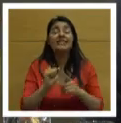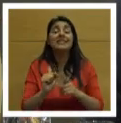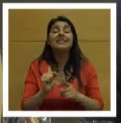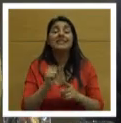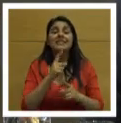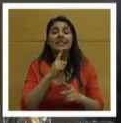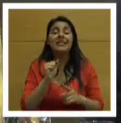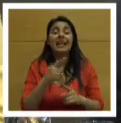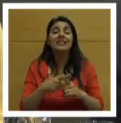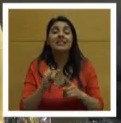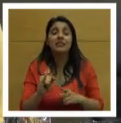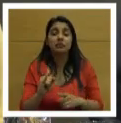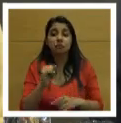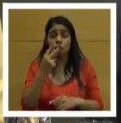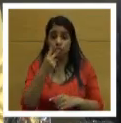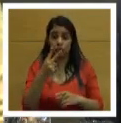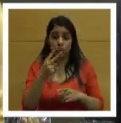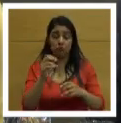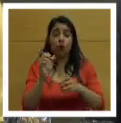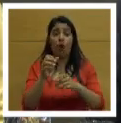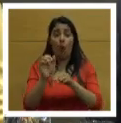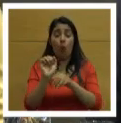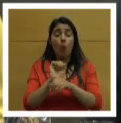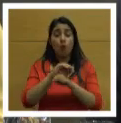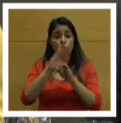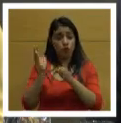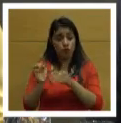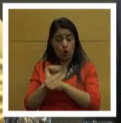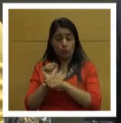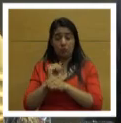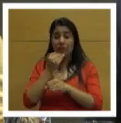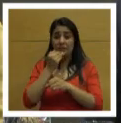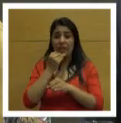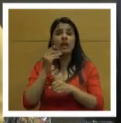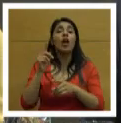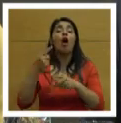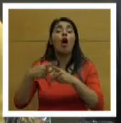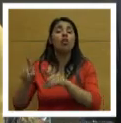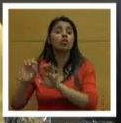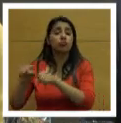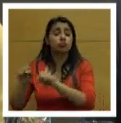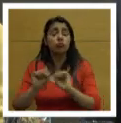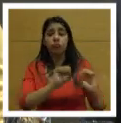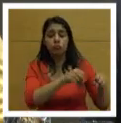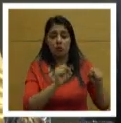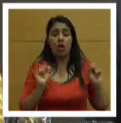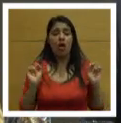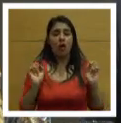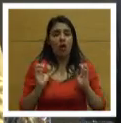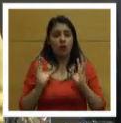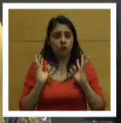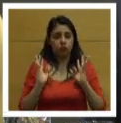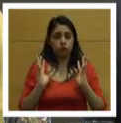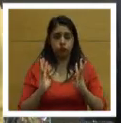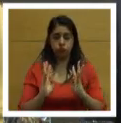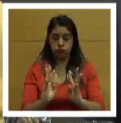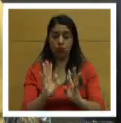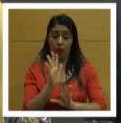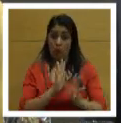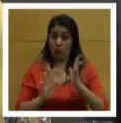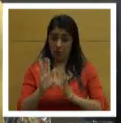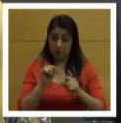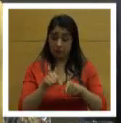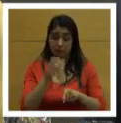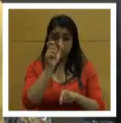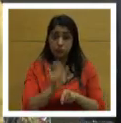un furgón con gendarmes y además iban motorizados otros funcionarios resguardando la seguridad de